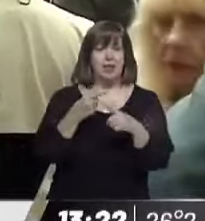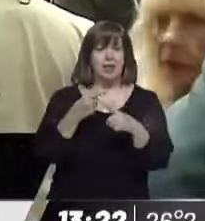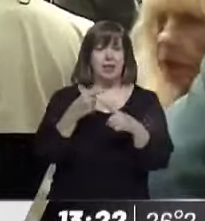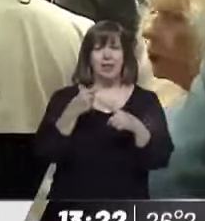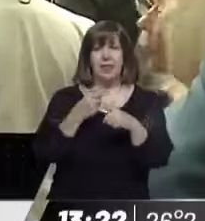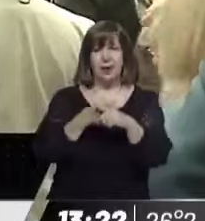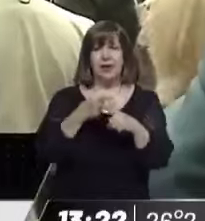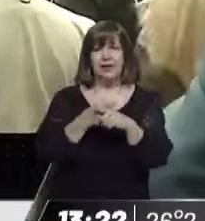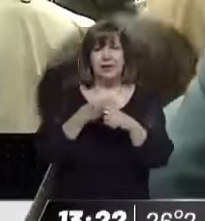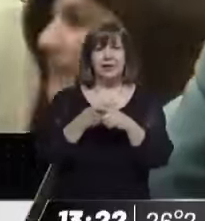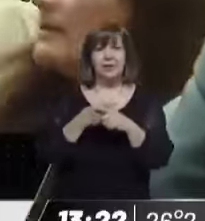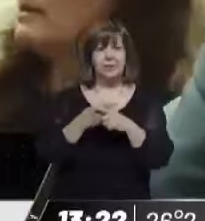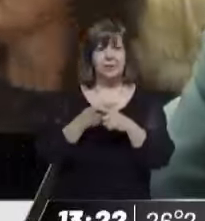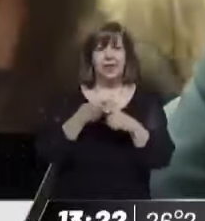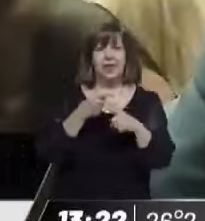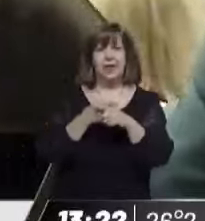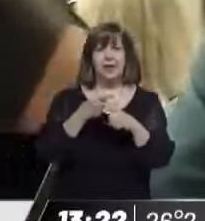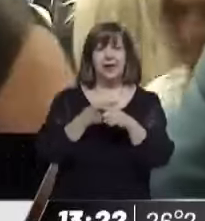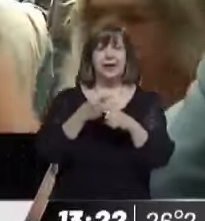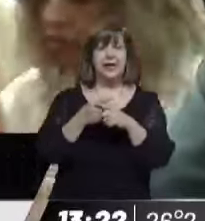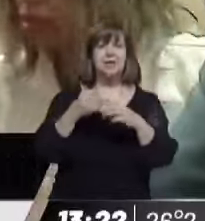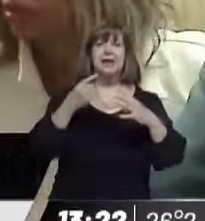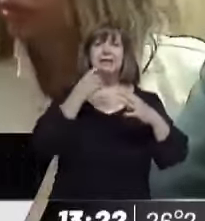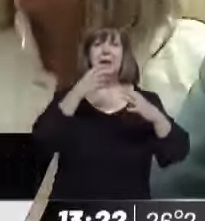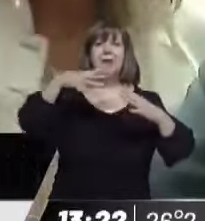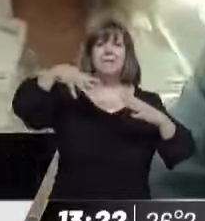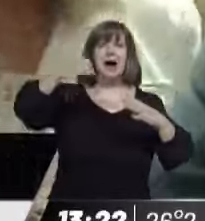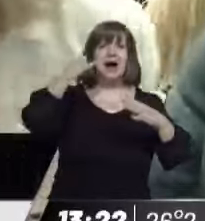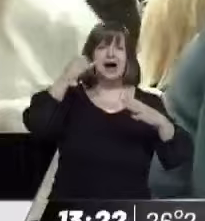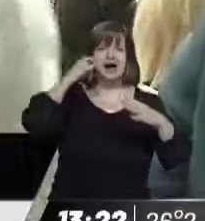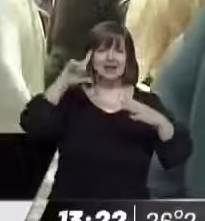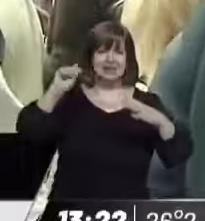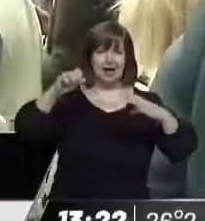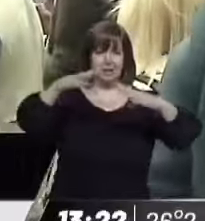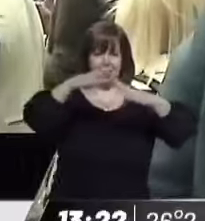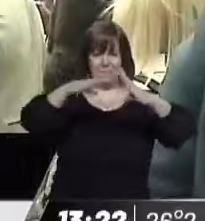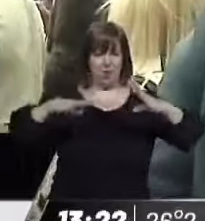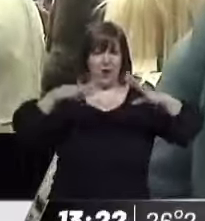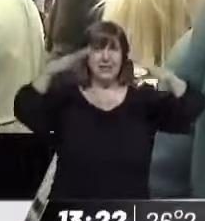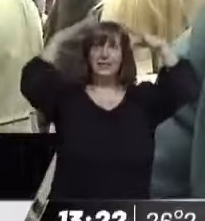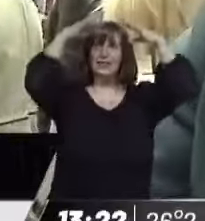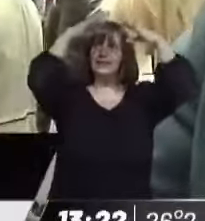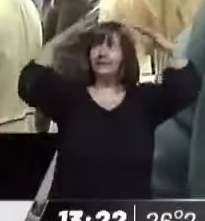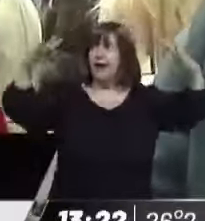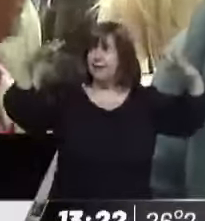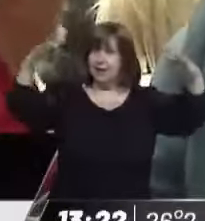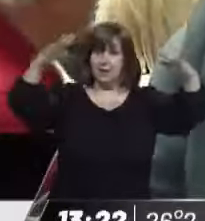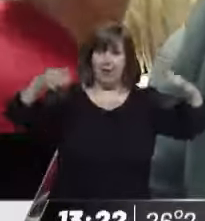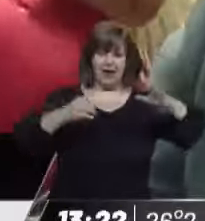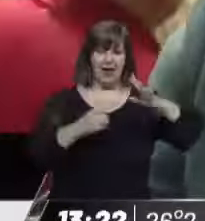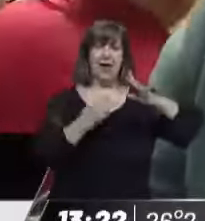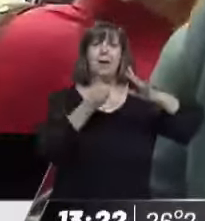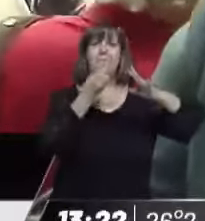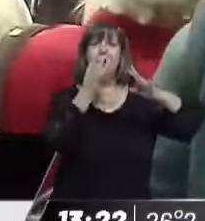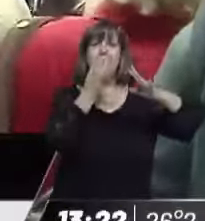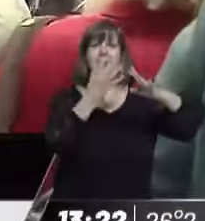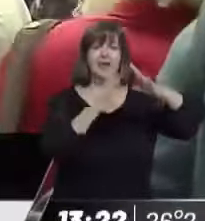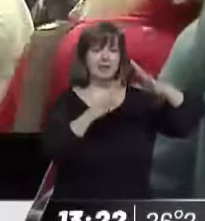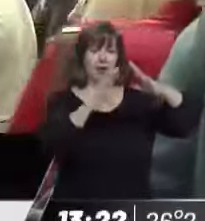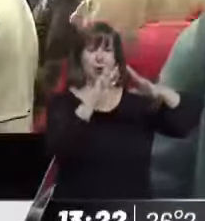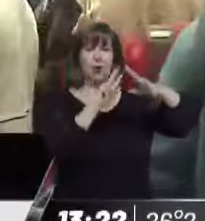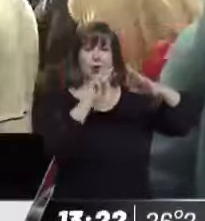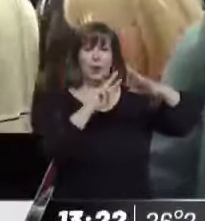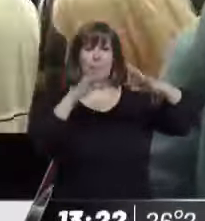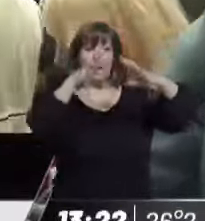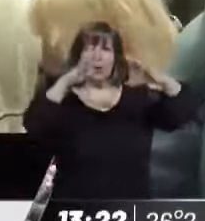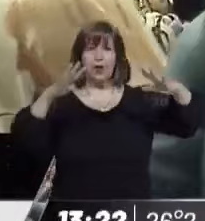los mendocinos, que es malla antigranizo y riego y sistematización de riego. Todo lo demás que hagamos es parche, porque todos los